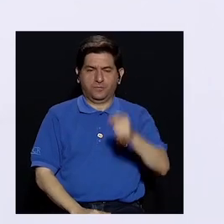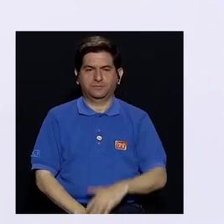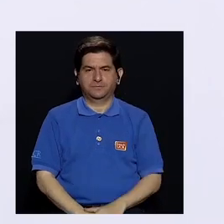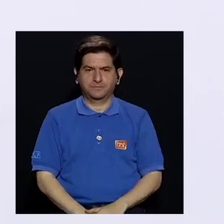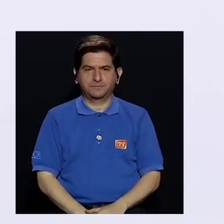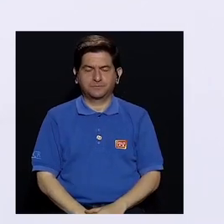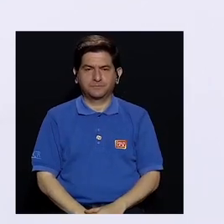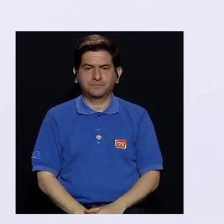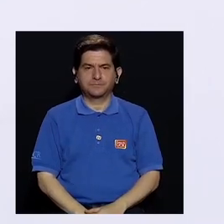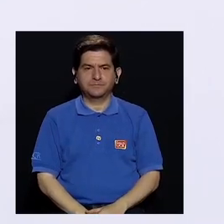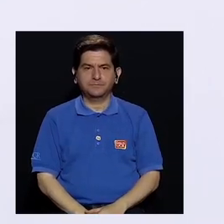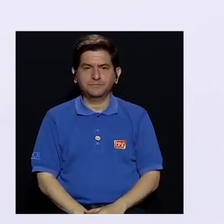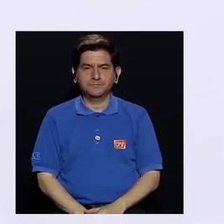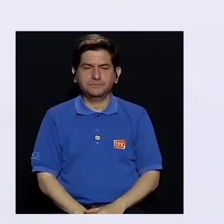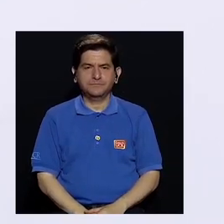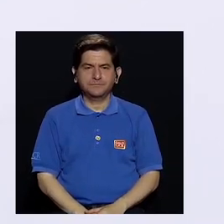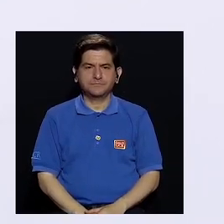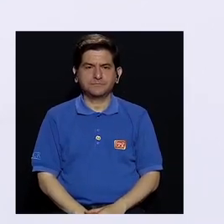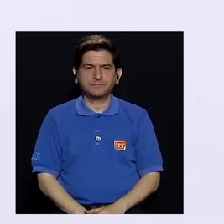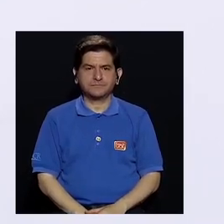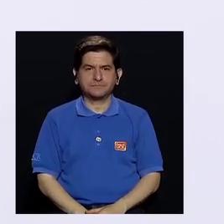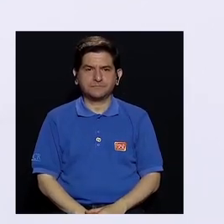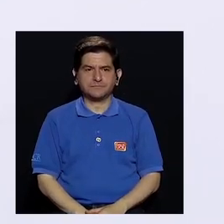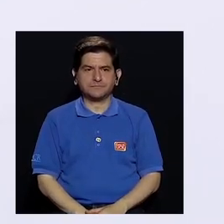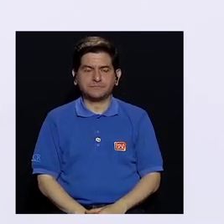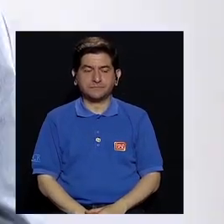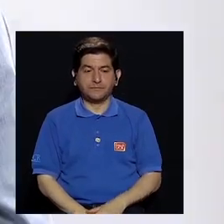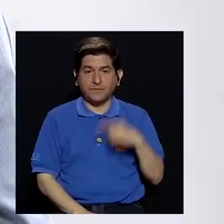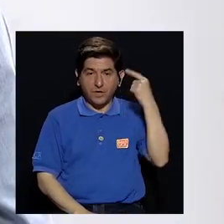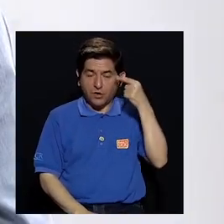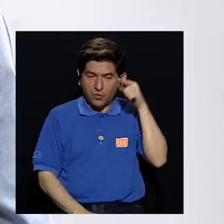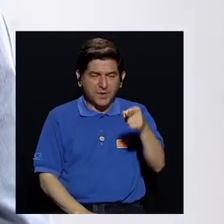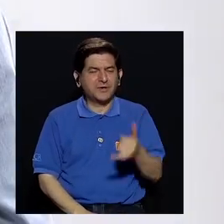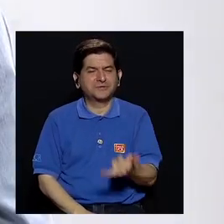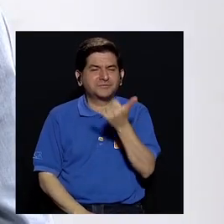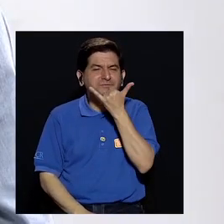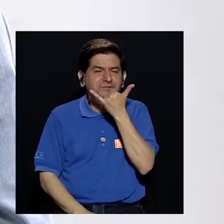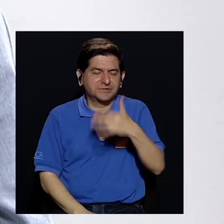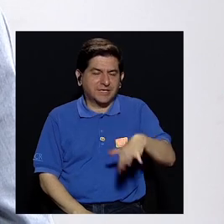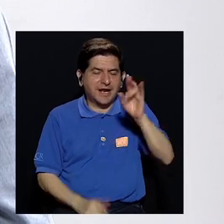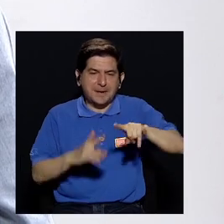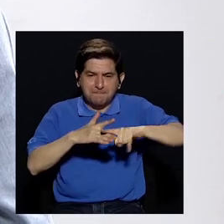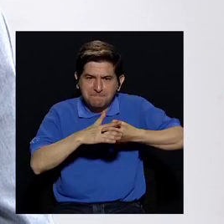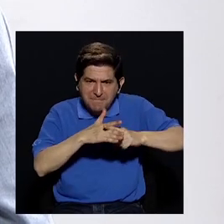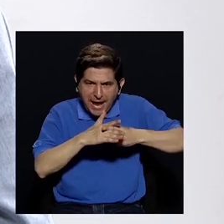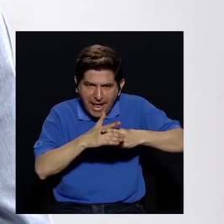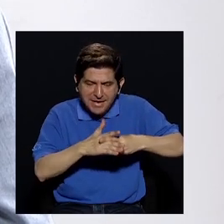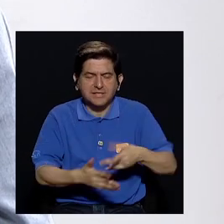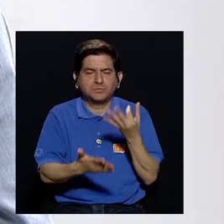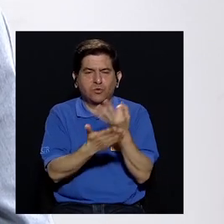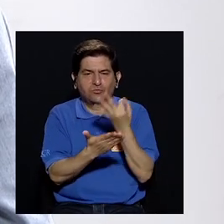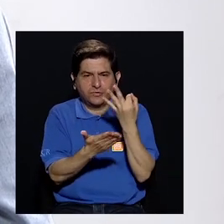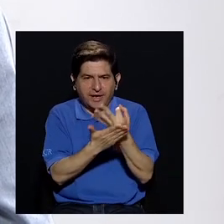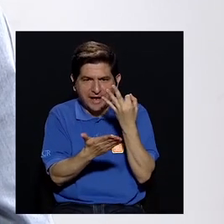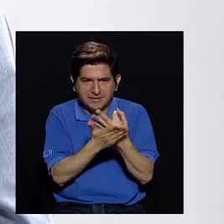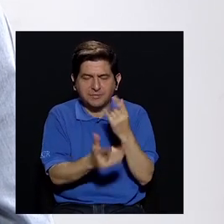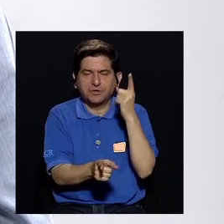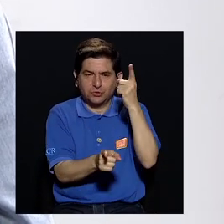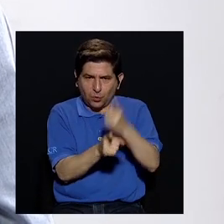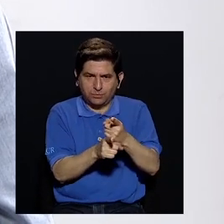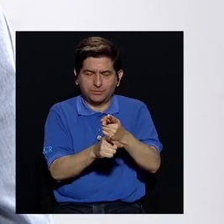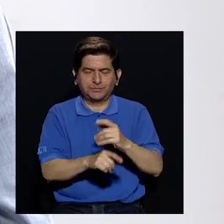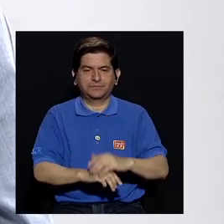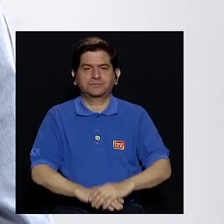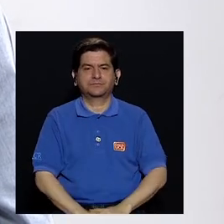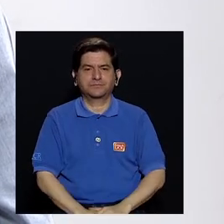para que nuestros países puedan tener un mucho mejor futuro entonces ahí los gobiernos han fallado